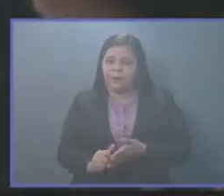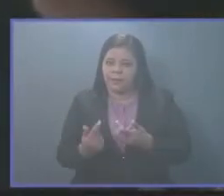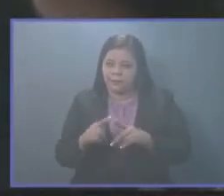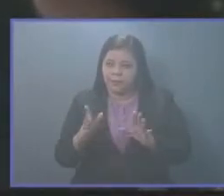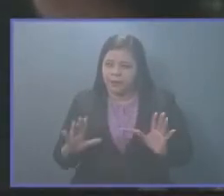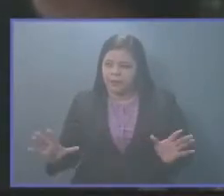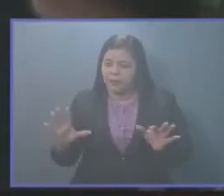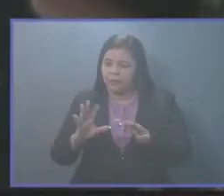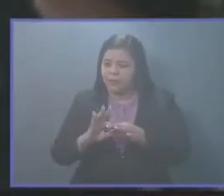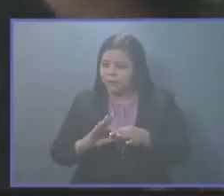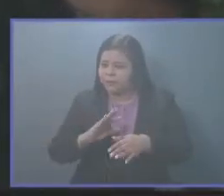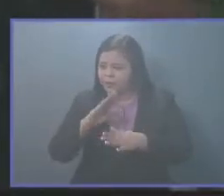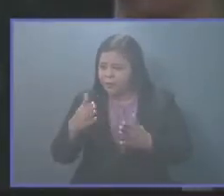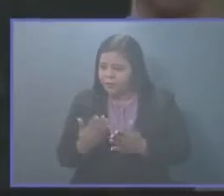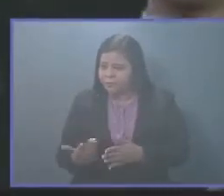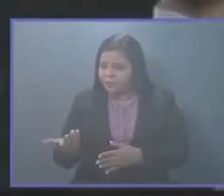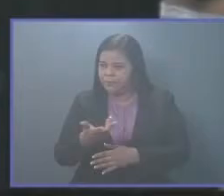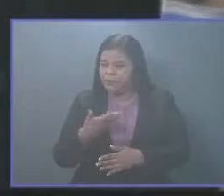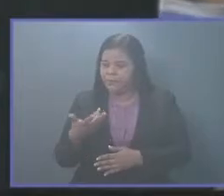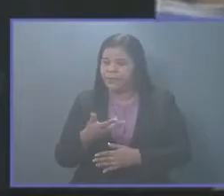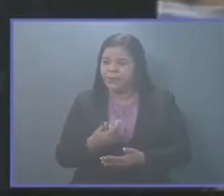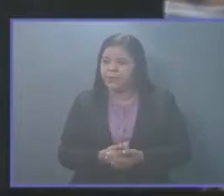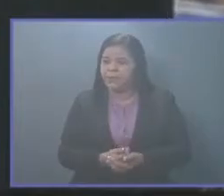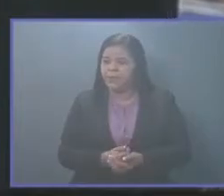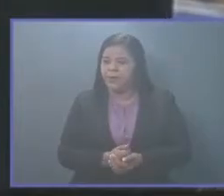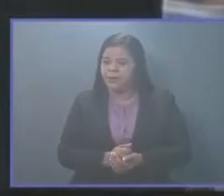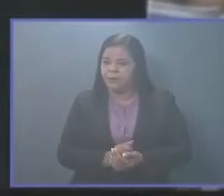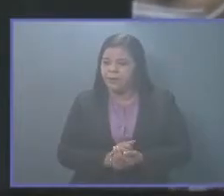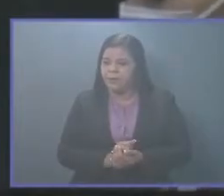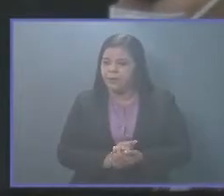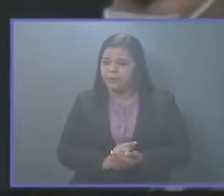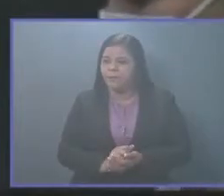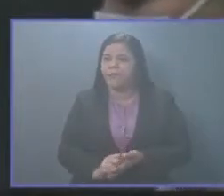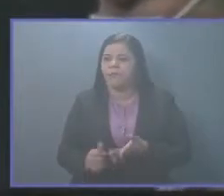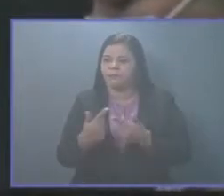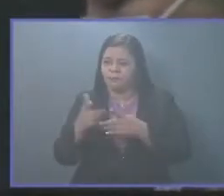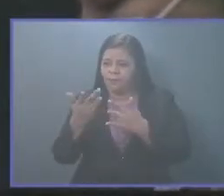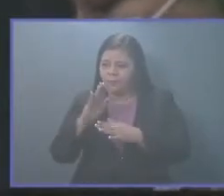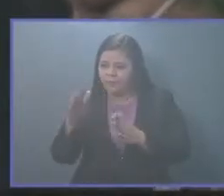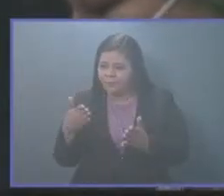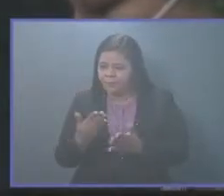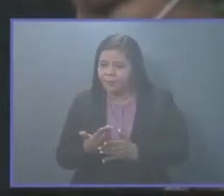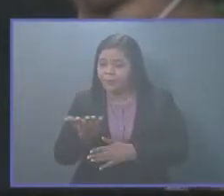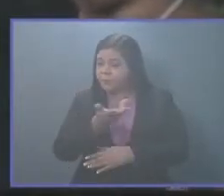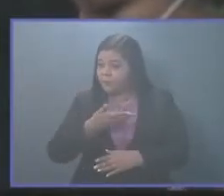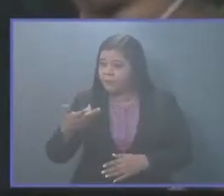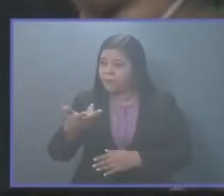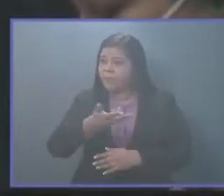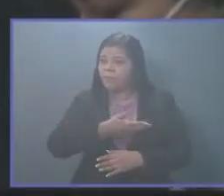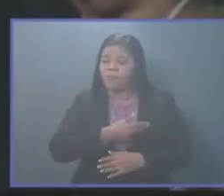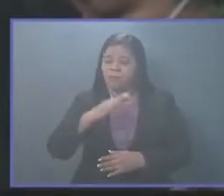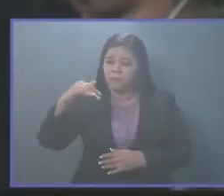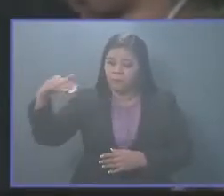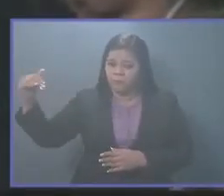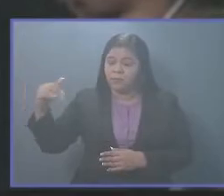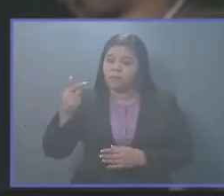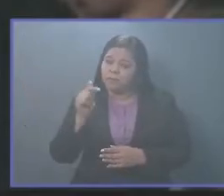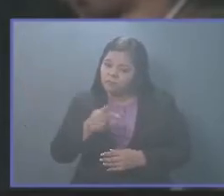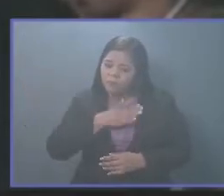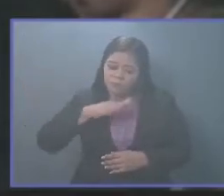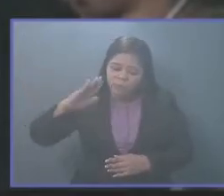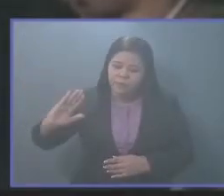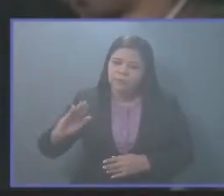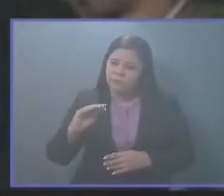ese compromiso por parte de la administración. Recibiste todo el dinero del mundo que pediste, pero ríndele cuentas a la nación. Y ese compromiso